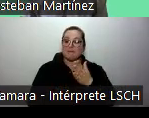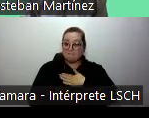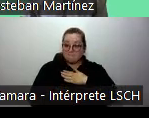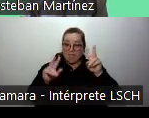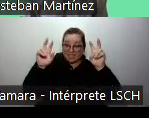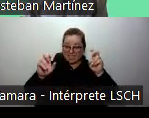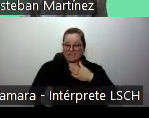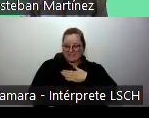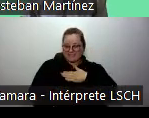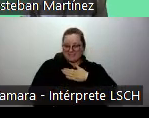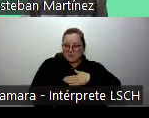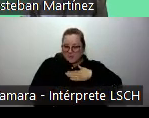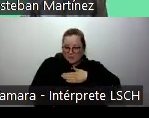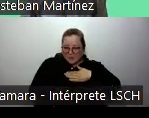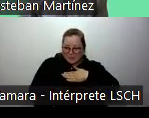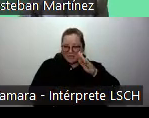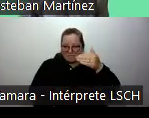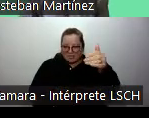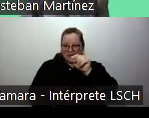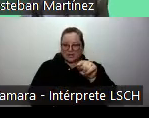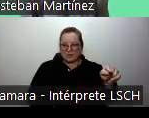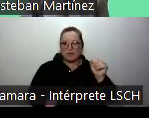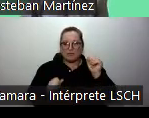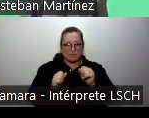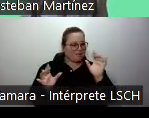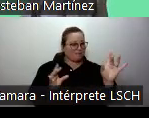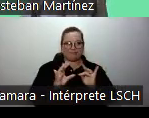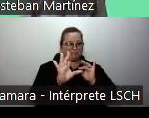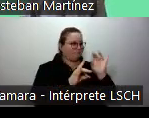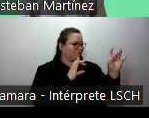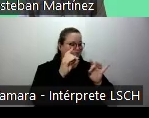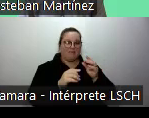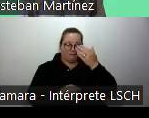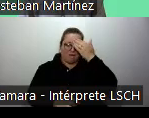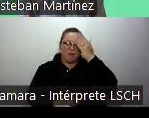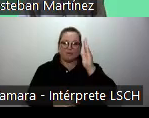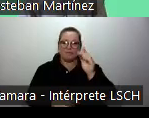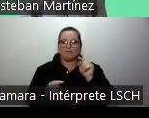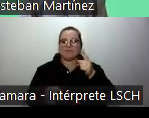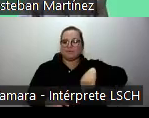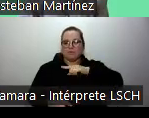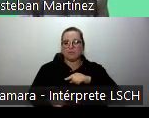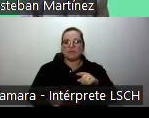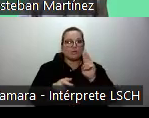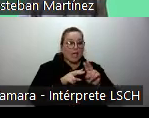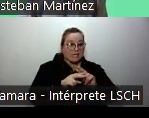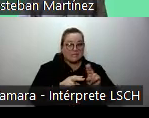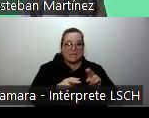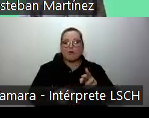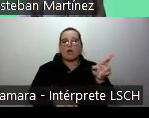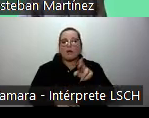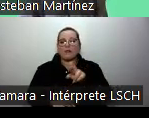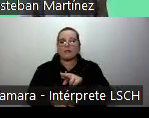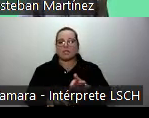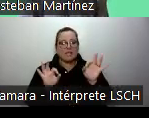favoritas que más adelante se van a seguir encontrando siempre porque es bien famosa somos lo que hacemos repetidamente la Excelencia entonces no